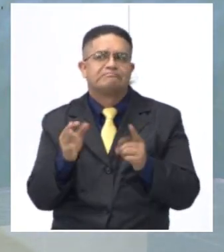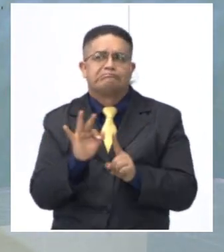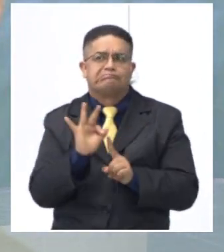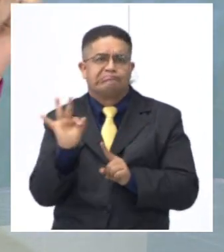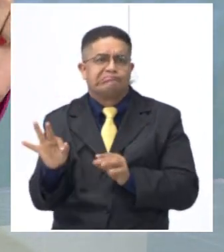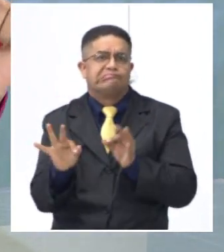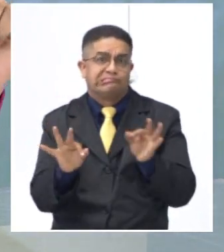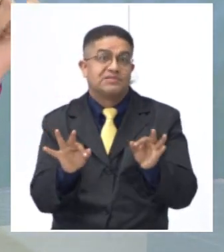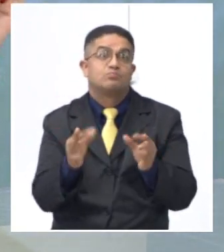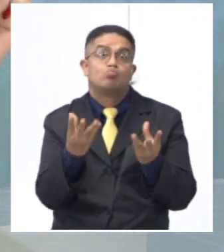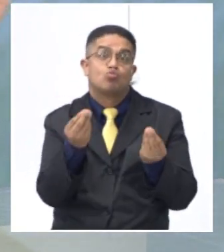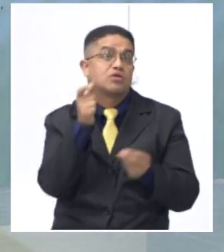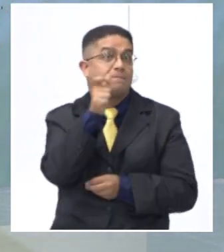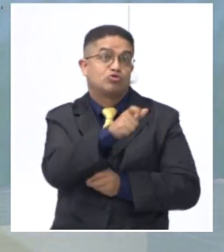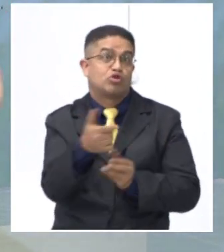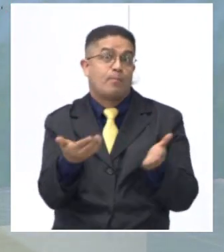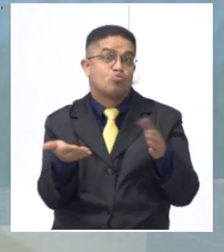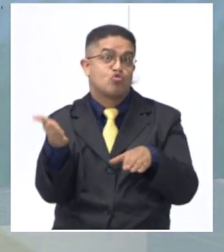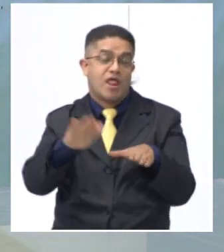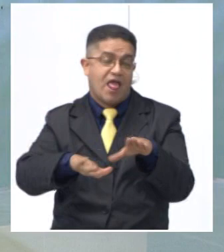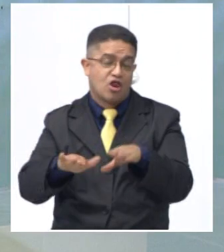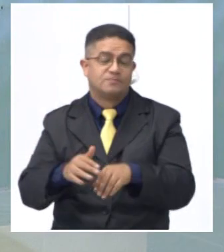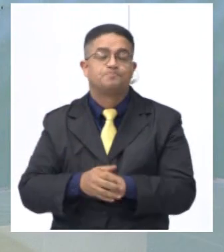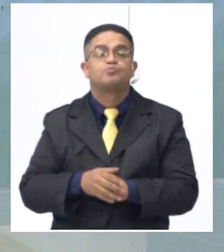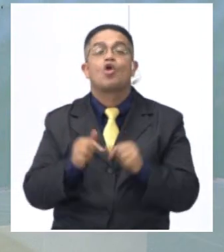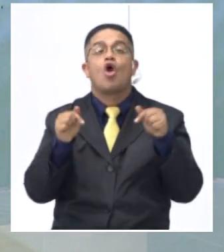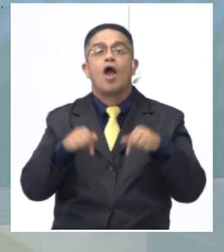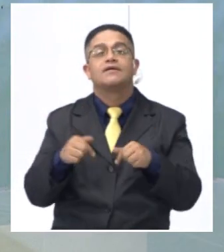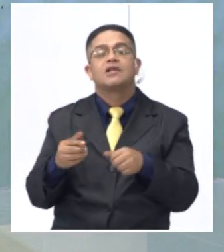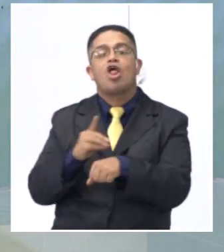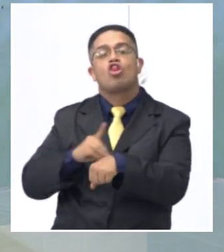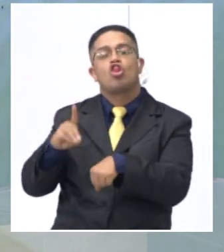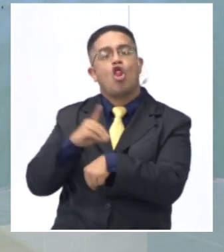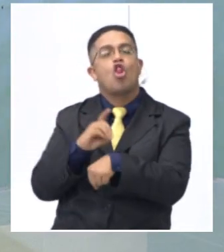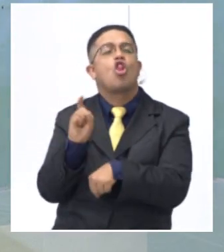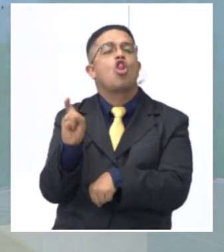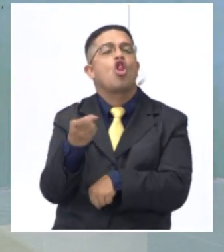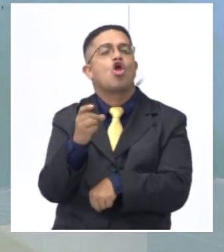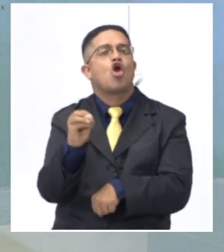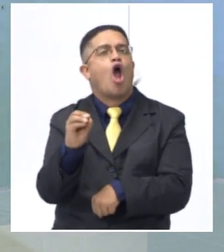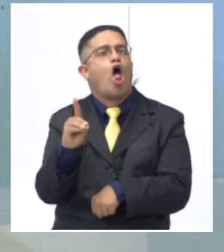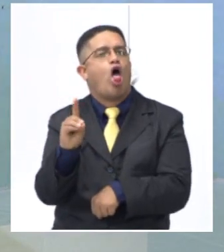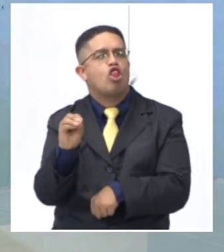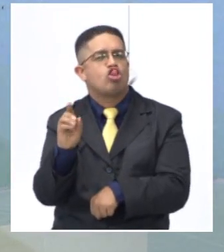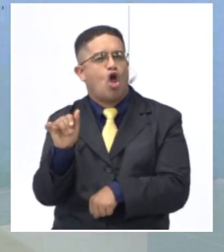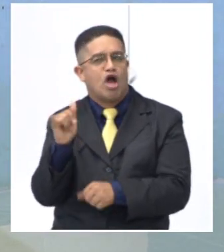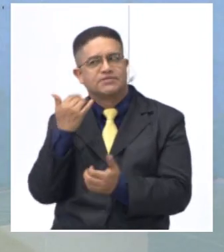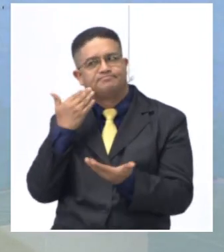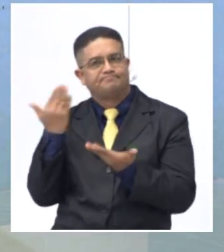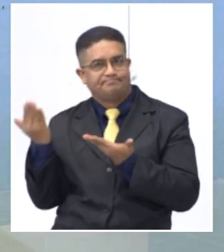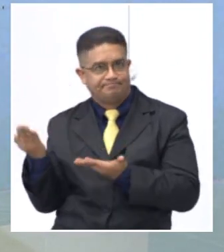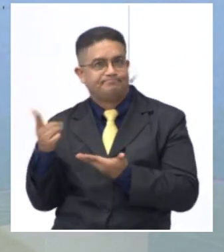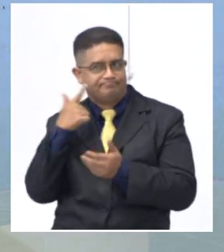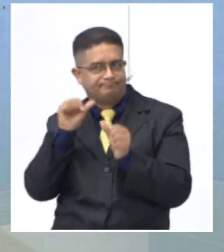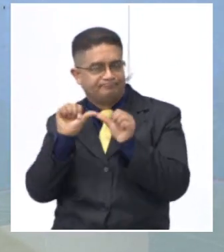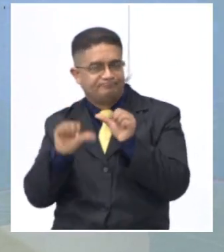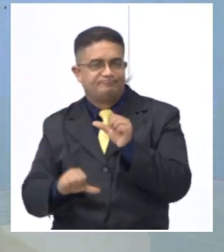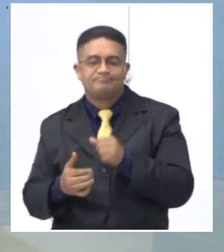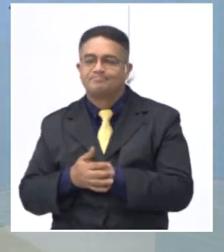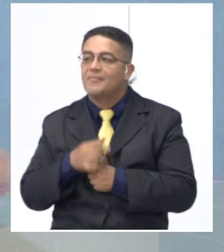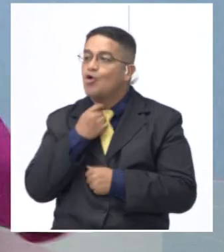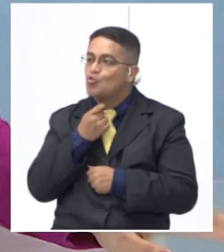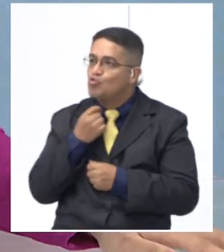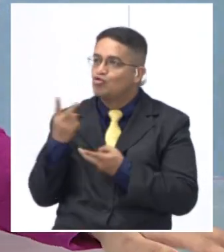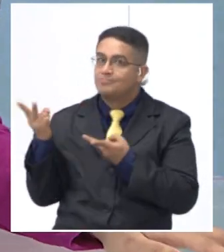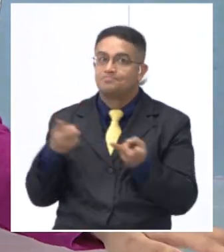cobró muchas vidas en el mundo. Hoy el doctor Rafael Godoy, médico pediatra, nos acompaña para hablar sobre este tema. Un gusto recibirlo.